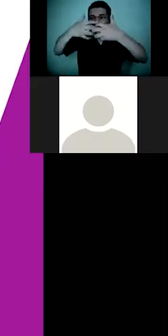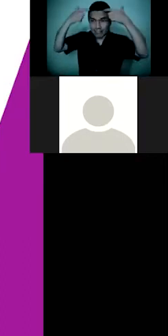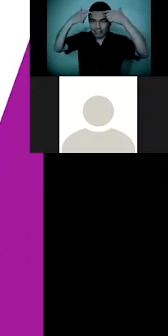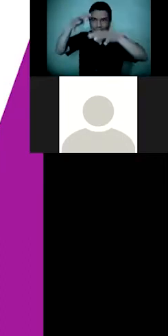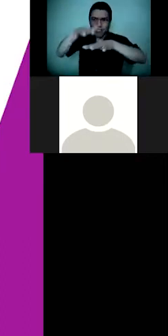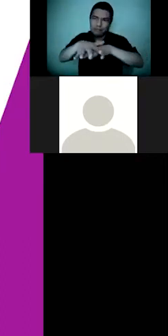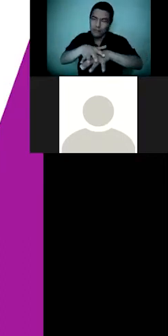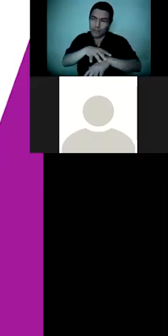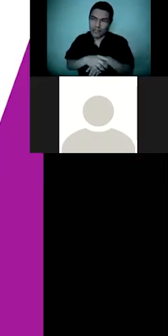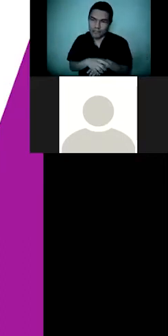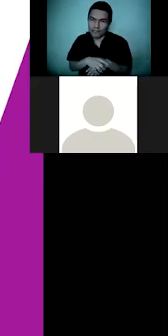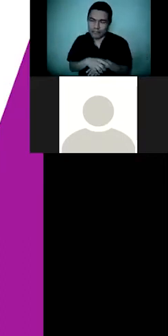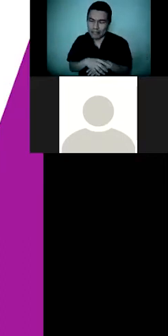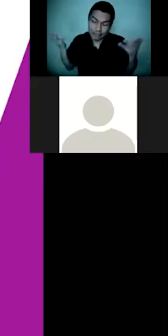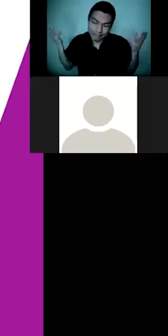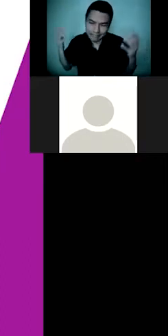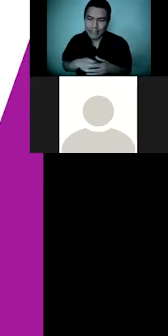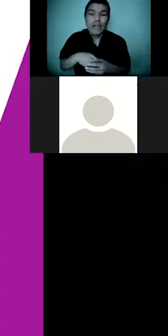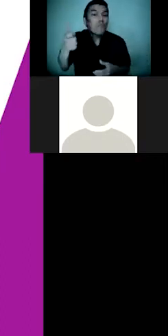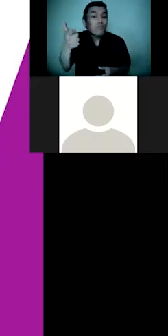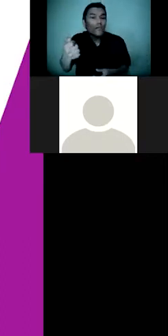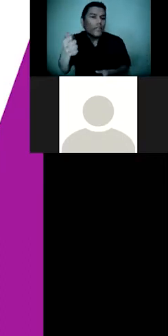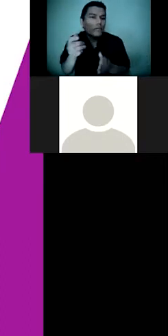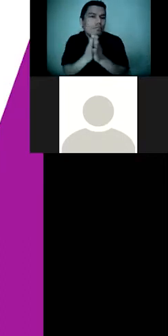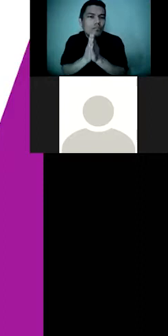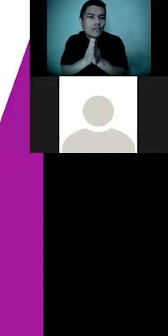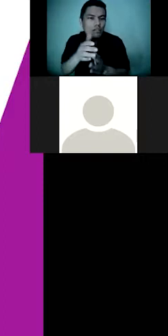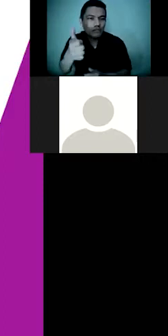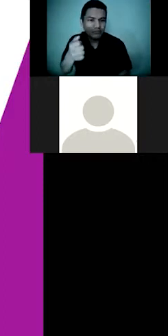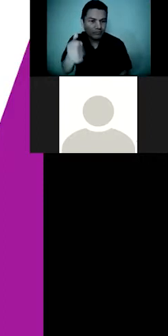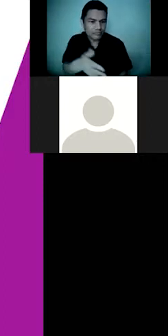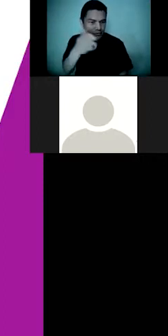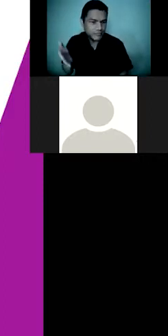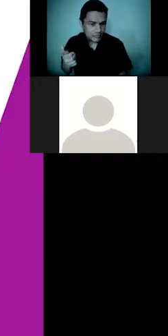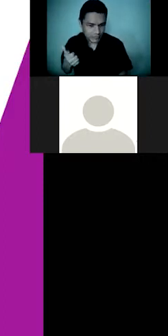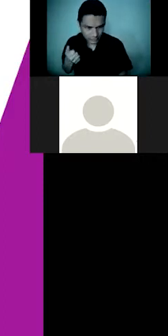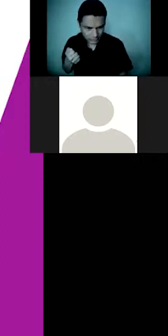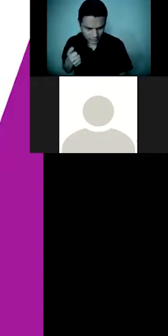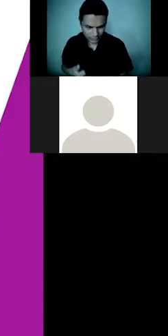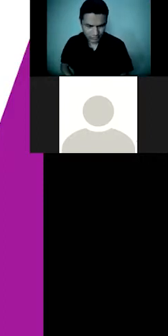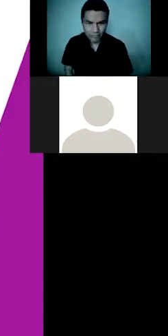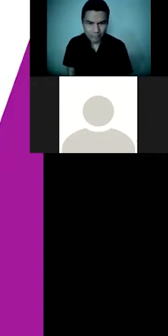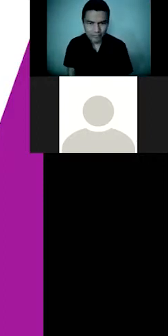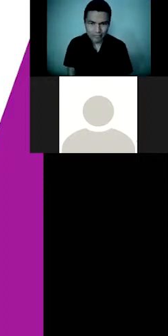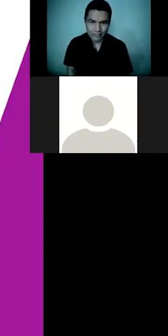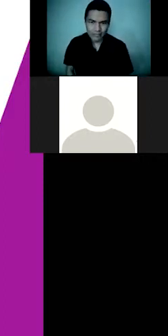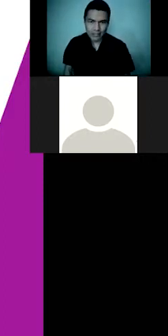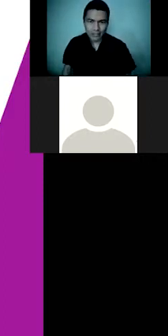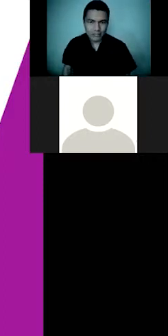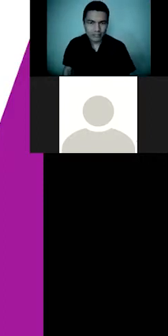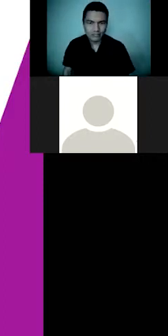años, y el cerebro va más lento aprendiendo, ¿no? Por favor, pásame la otra.